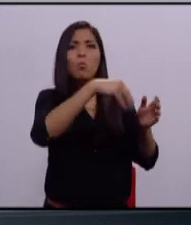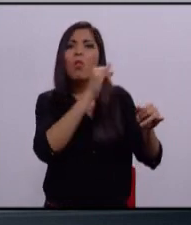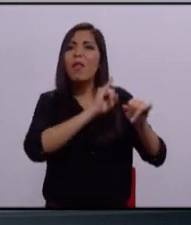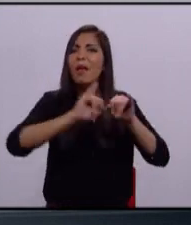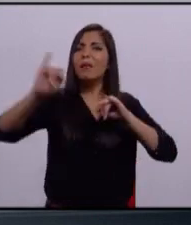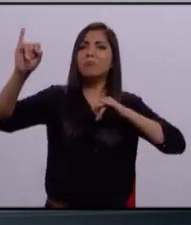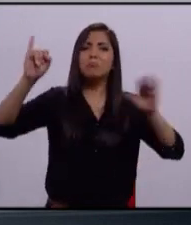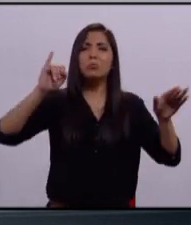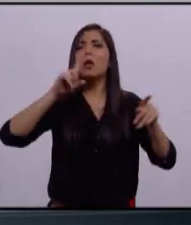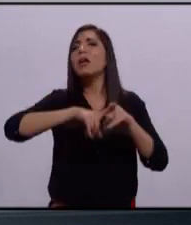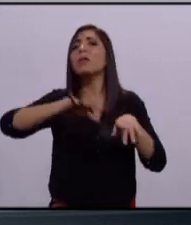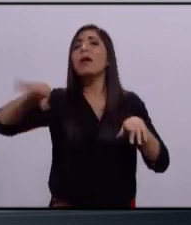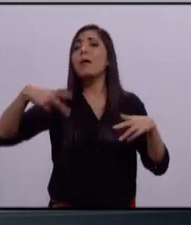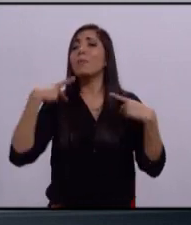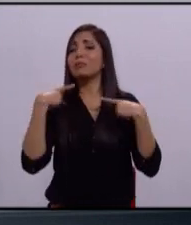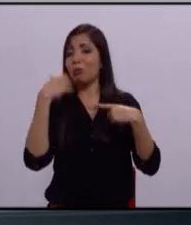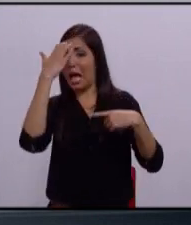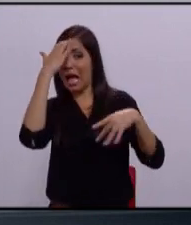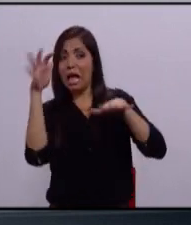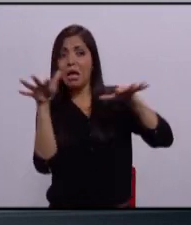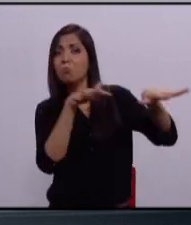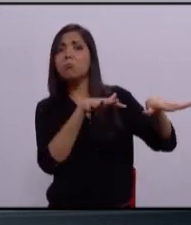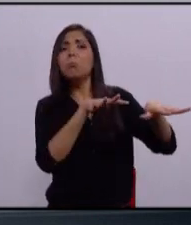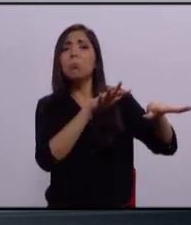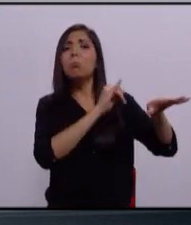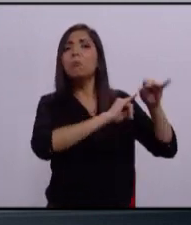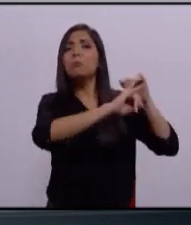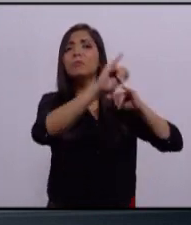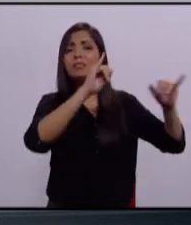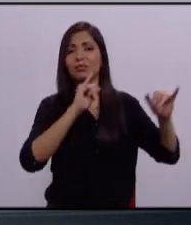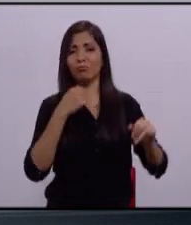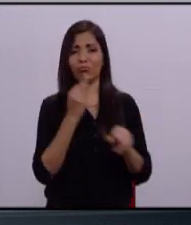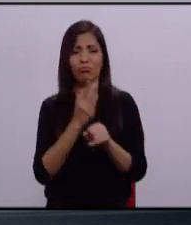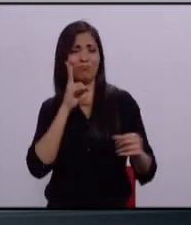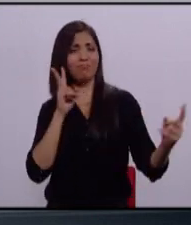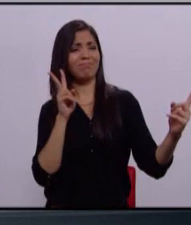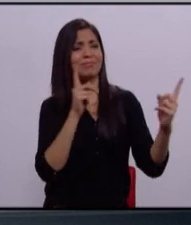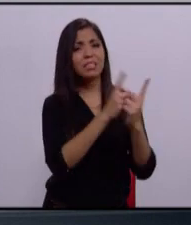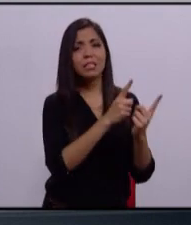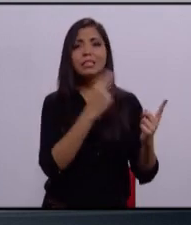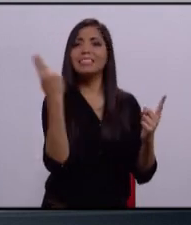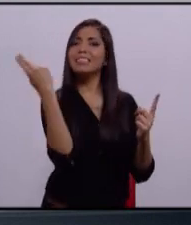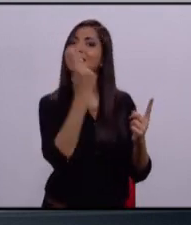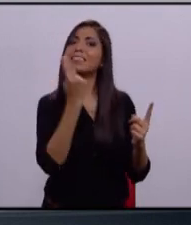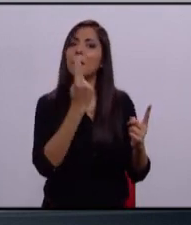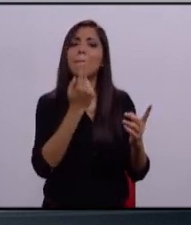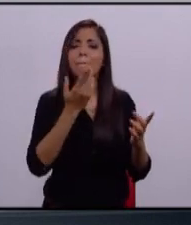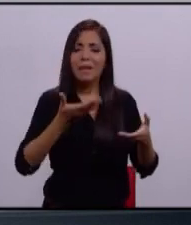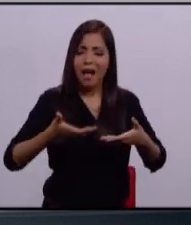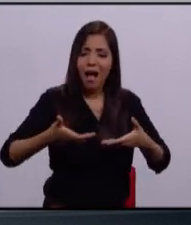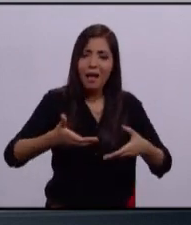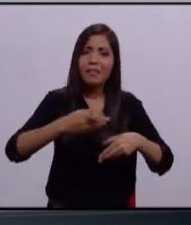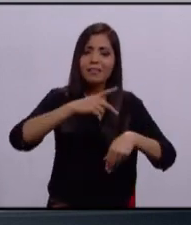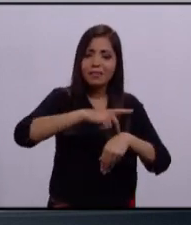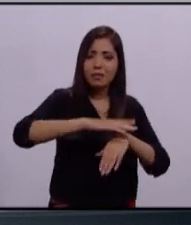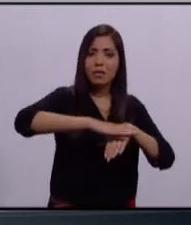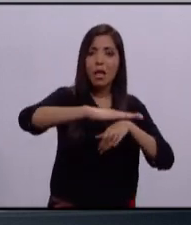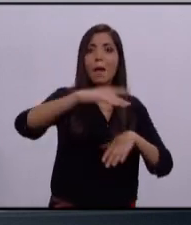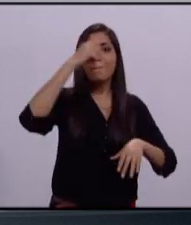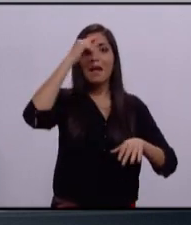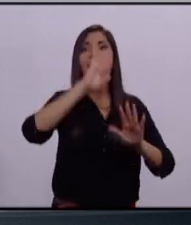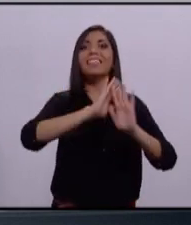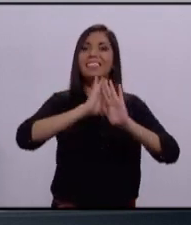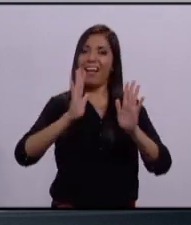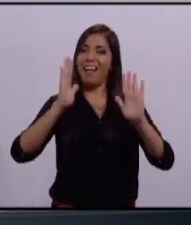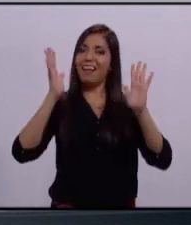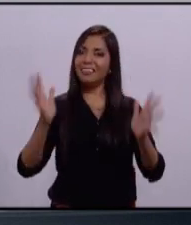que nadie las conoce. Las vi y necesitan urgentemente urbanización. ¿Para qué? Para que esa delincuencia,